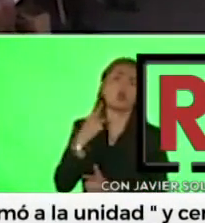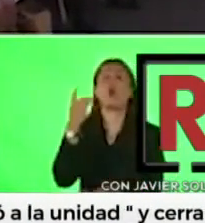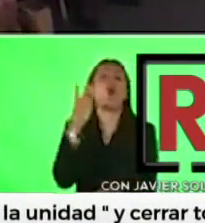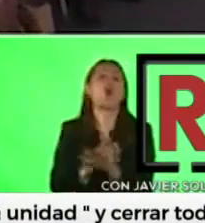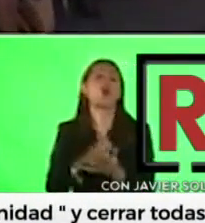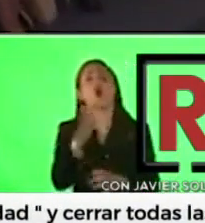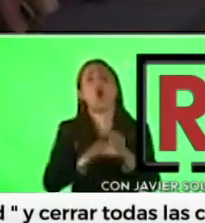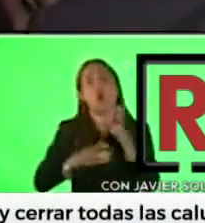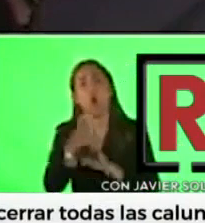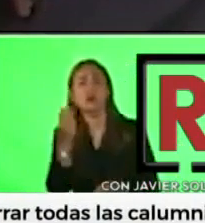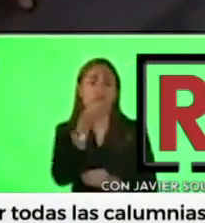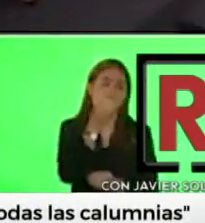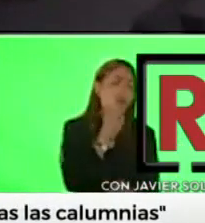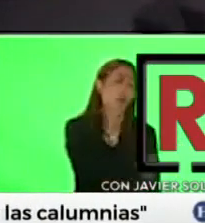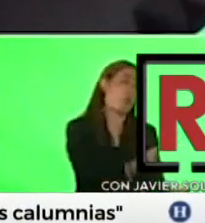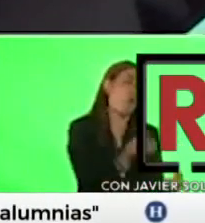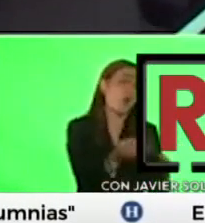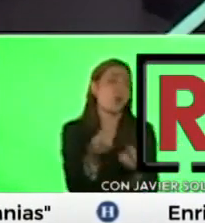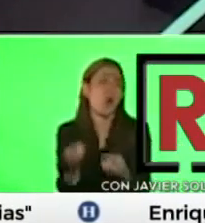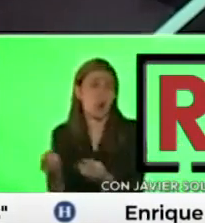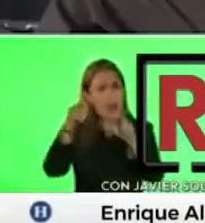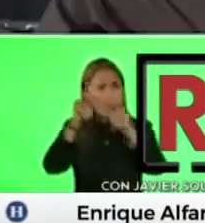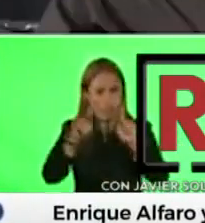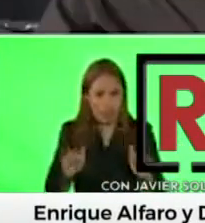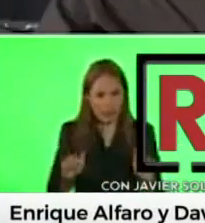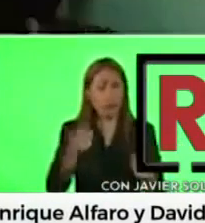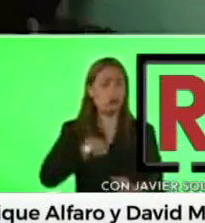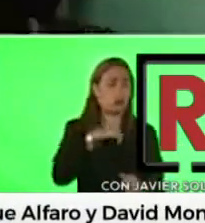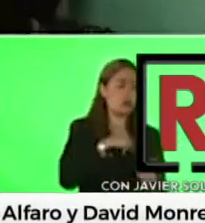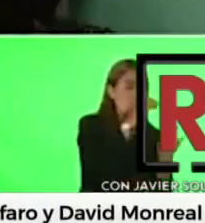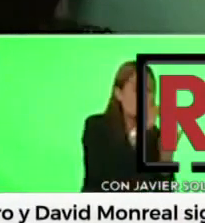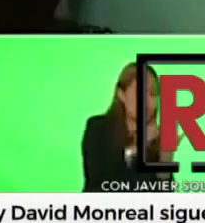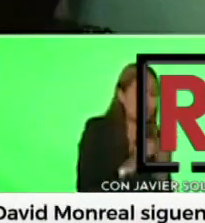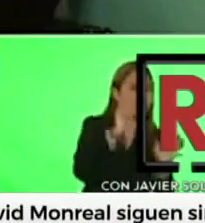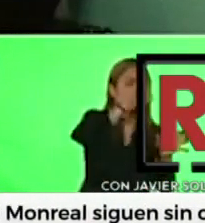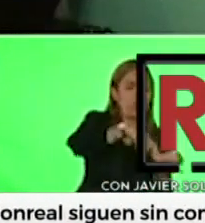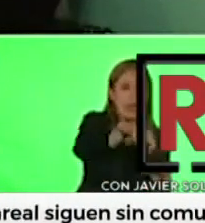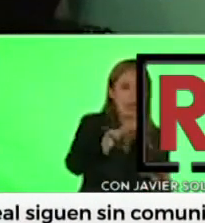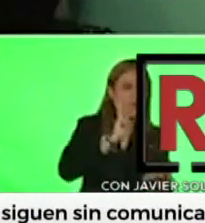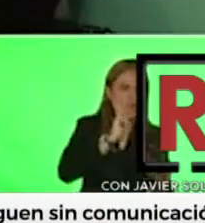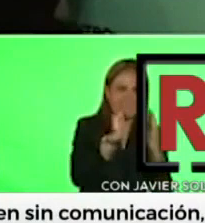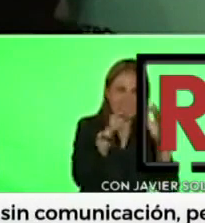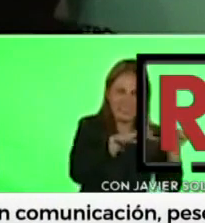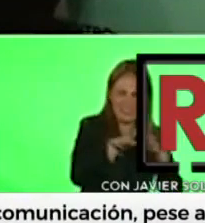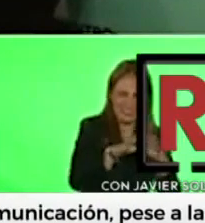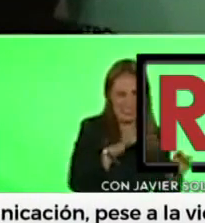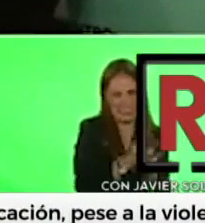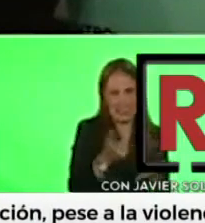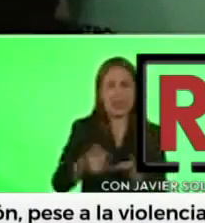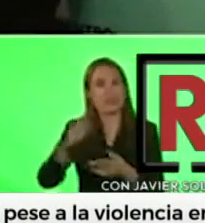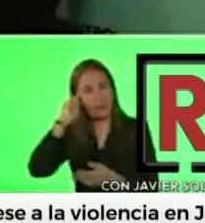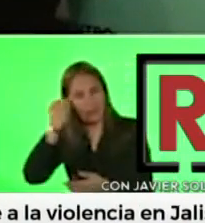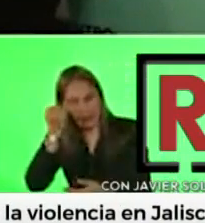más estuvo todo el tiempo diciendo. Pero también la verdad de las cosas es que hoy entre muchos de los oradores había gente joven, eso a mí me gustó,